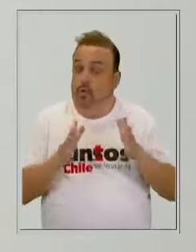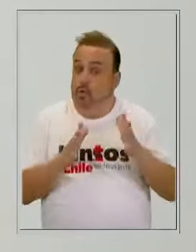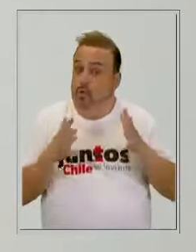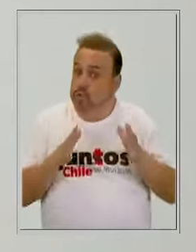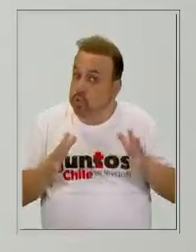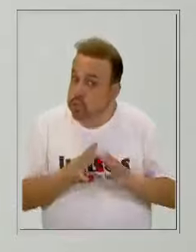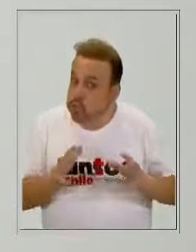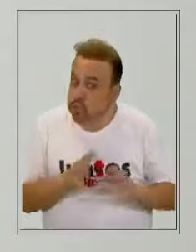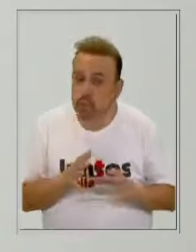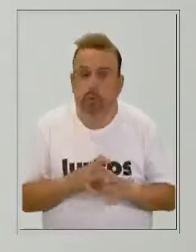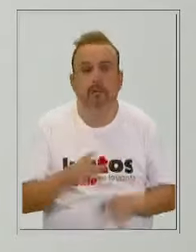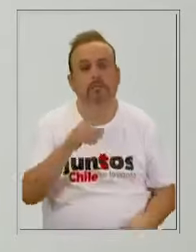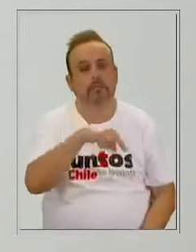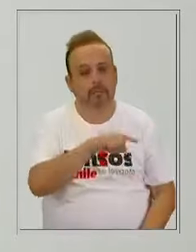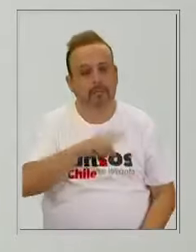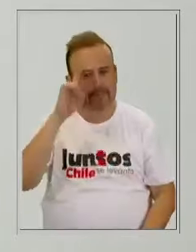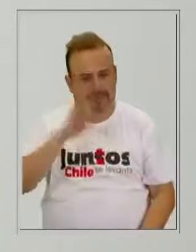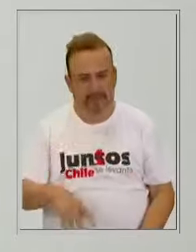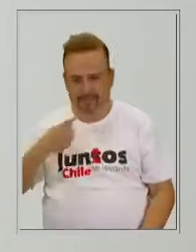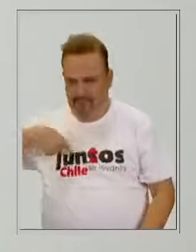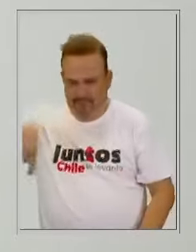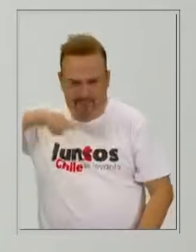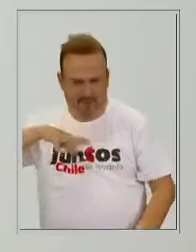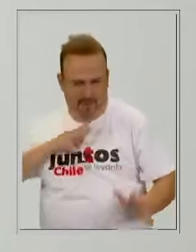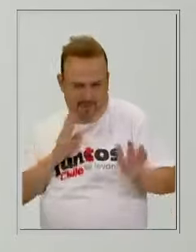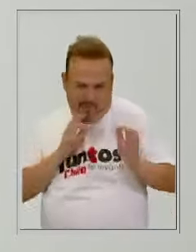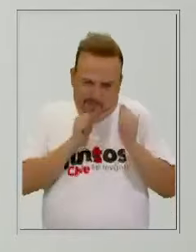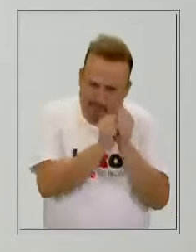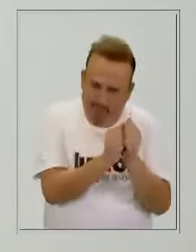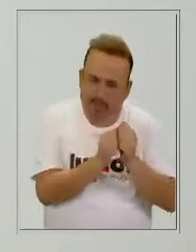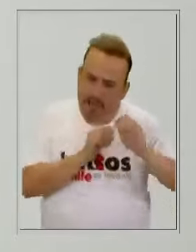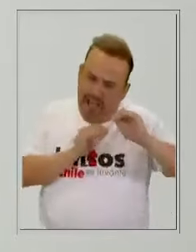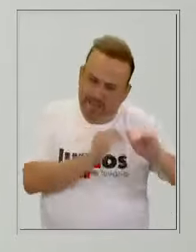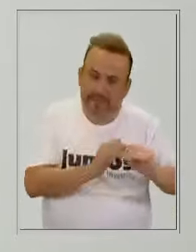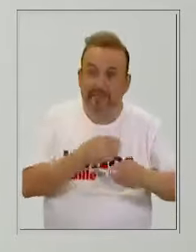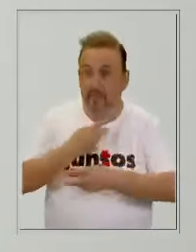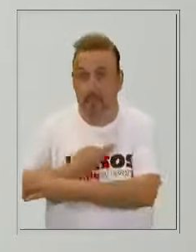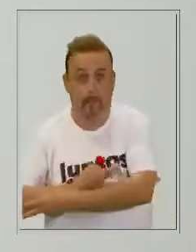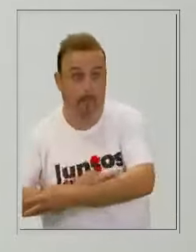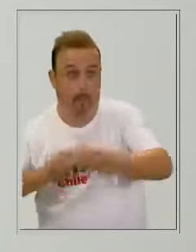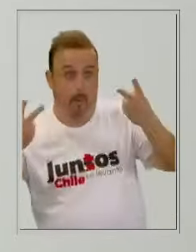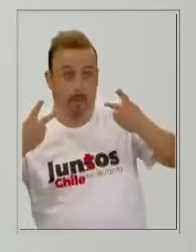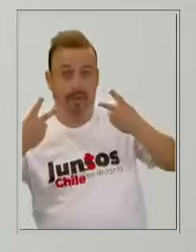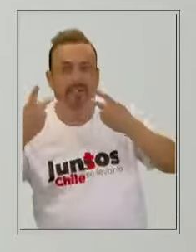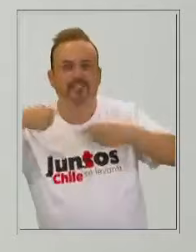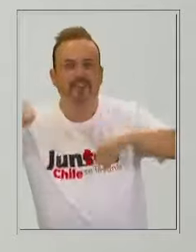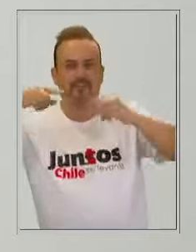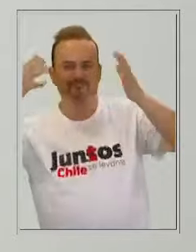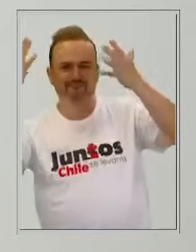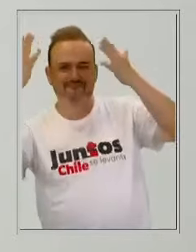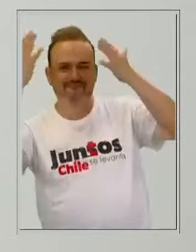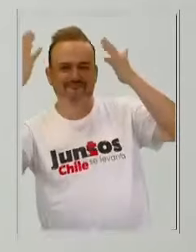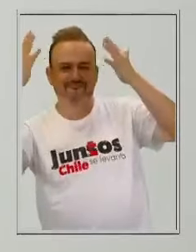fuerte. Pero que sepan que estamos con ellos y que todo este público le manda este aplauso enorme